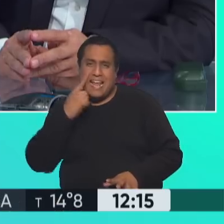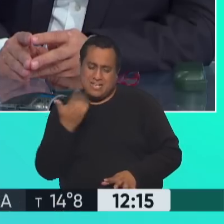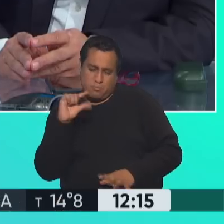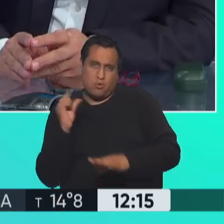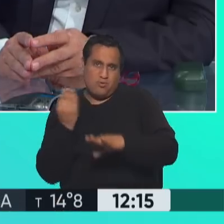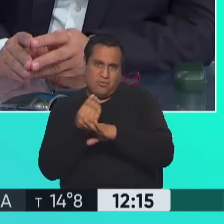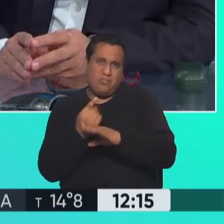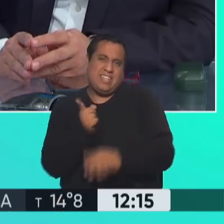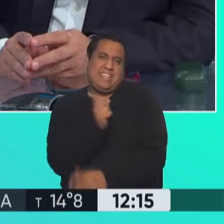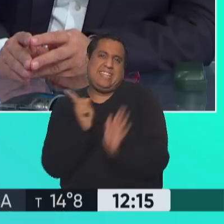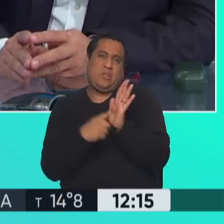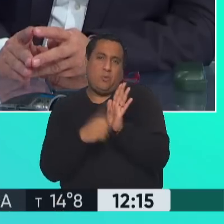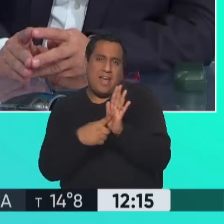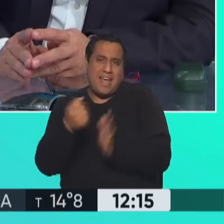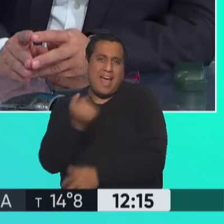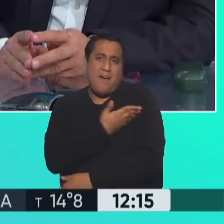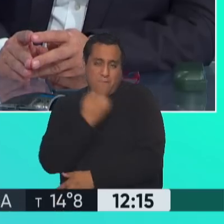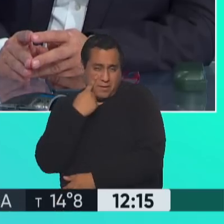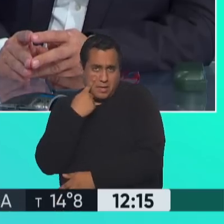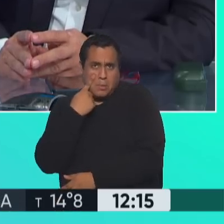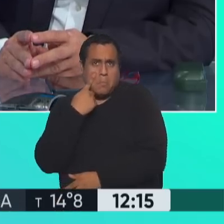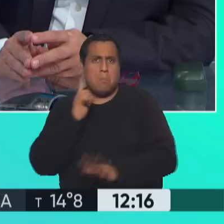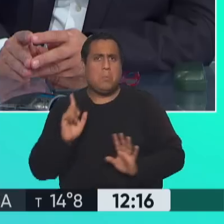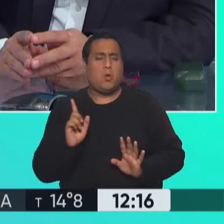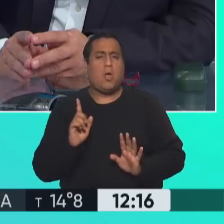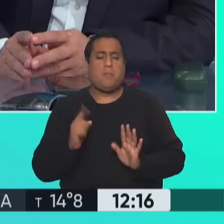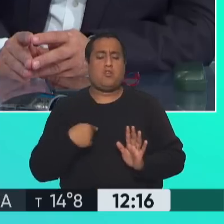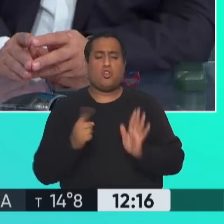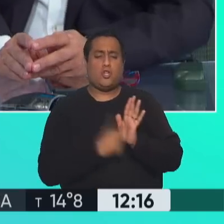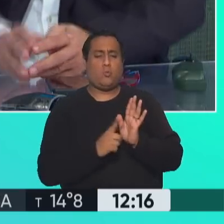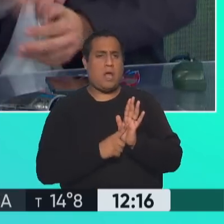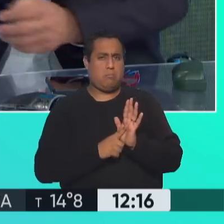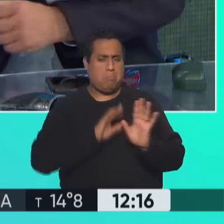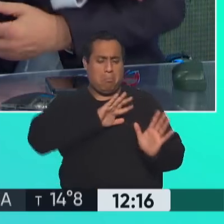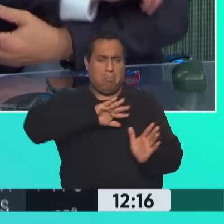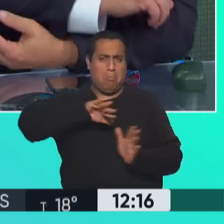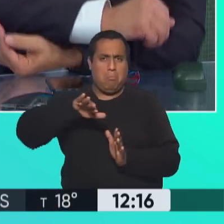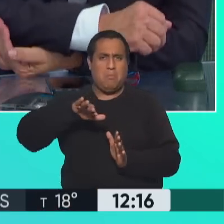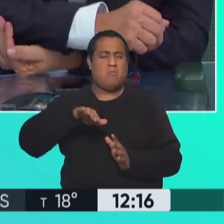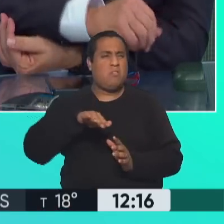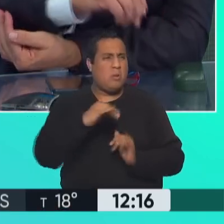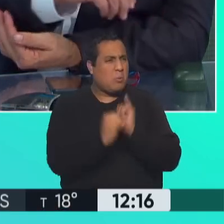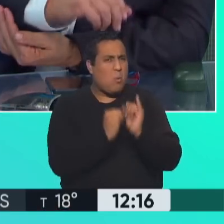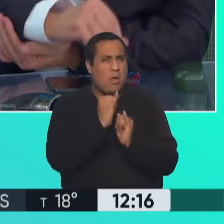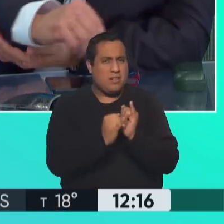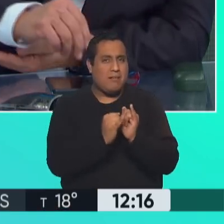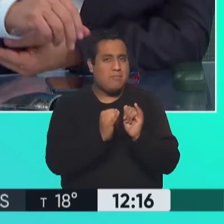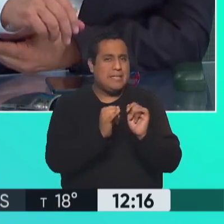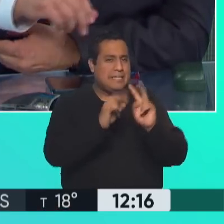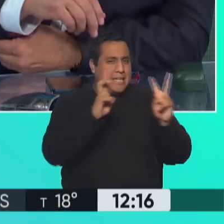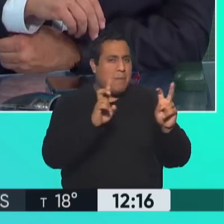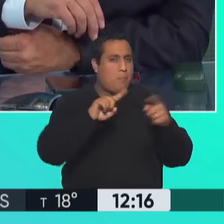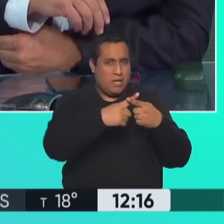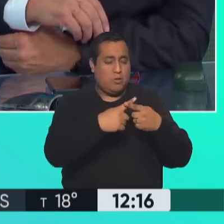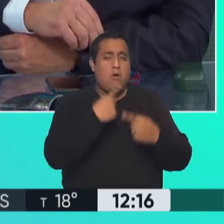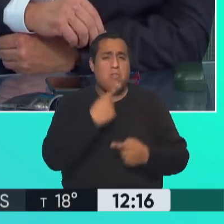de la AFI, pero se corre de ese rol de titular de la Agencia Federal de Inteligencia y hace una consideración política también muy importante,